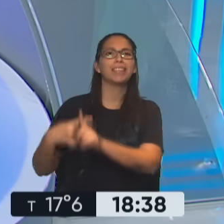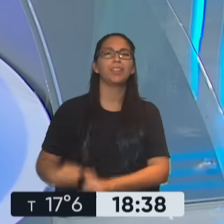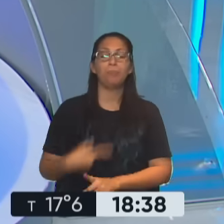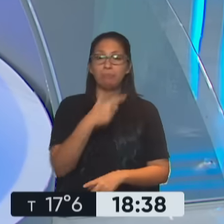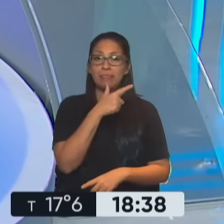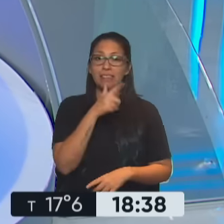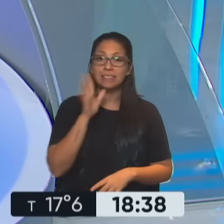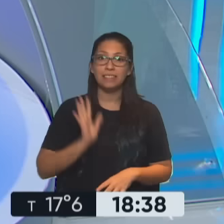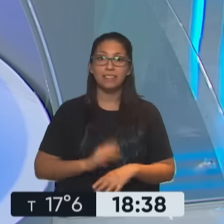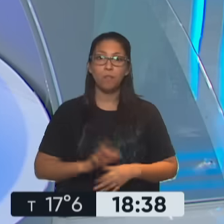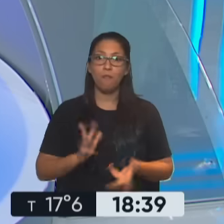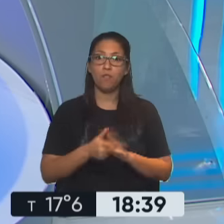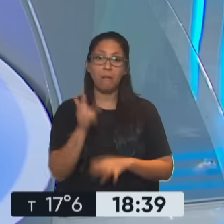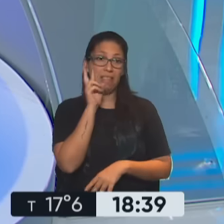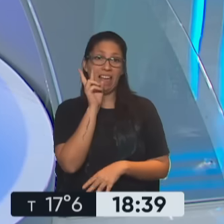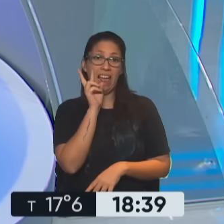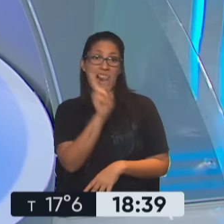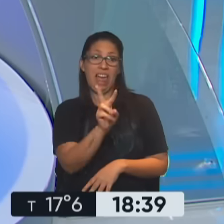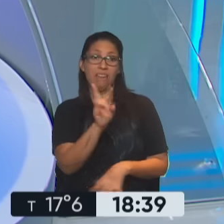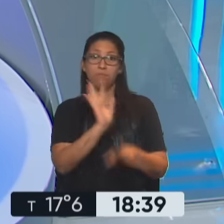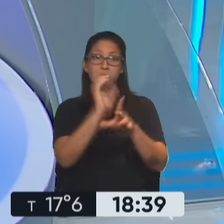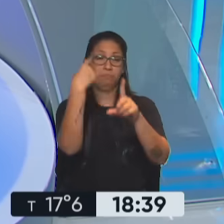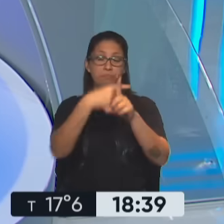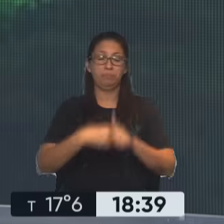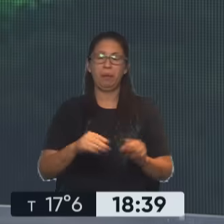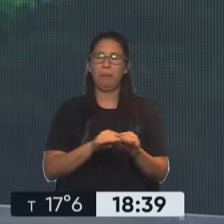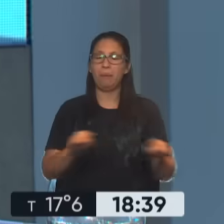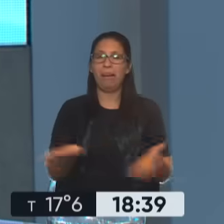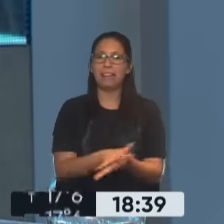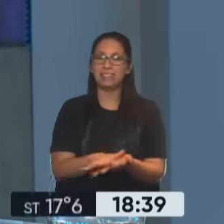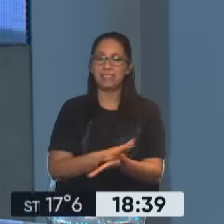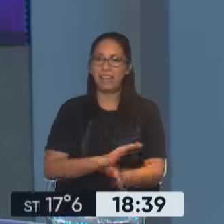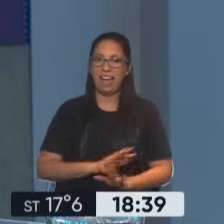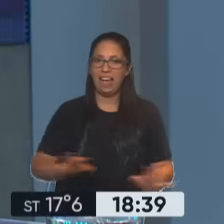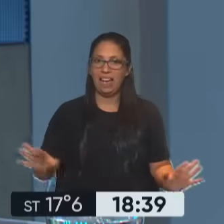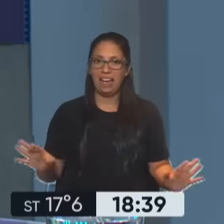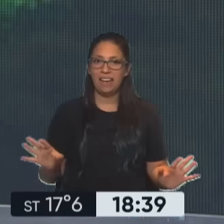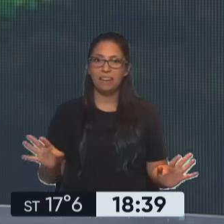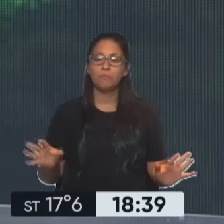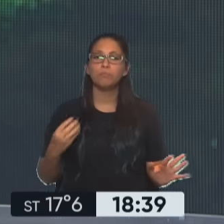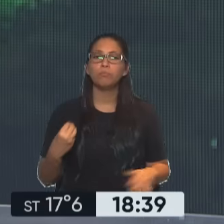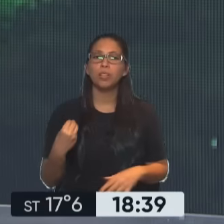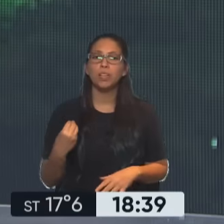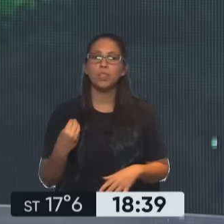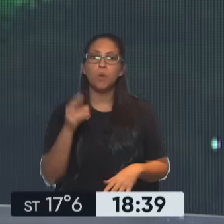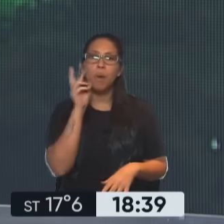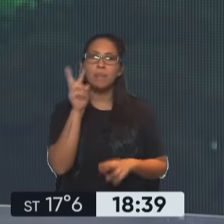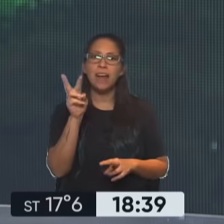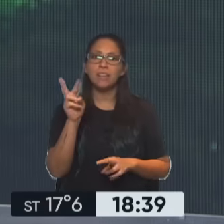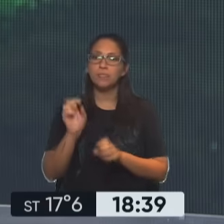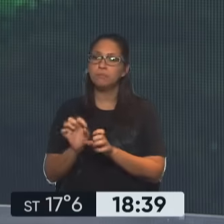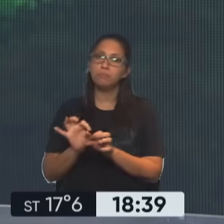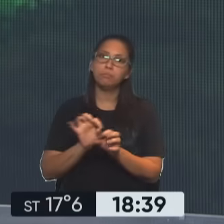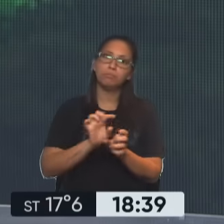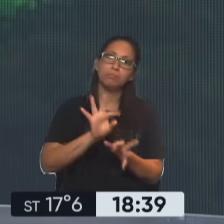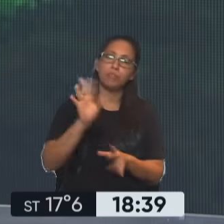hace una lectura absolutamente esquemática de ese lineal, total. Sí. Lineal, porque cuando uno mira cómo son las migraciones son un poco